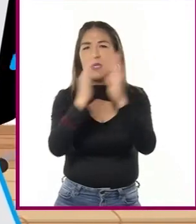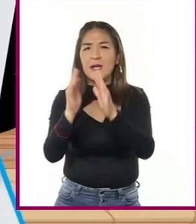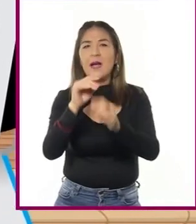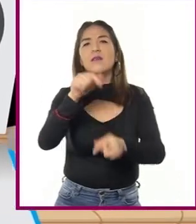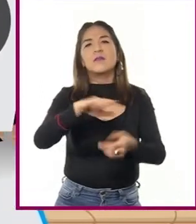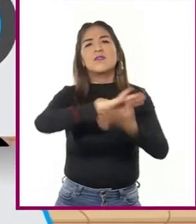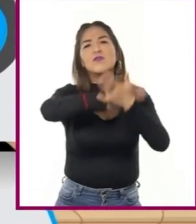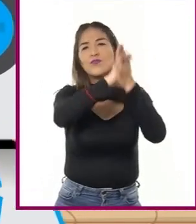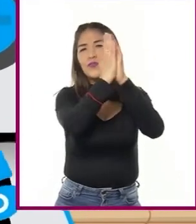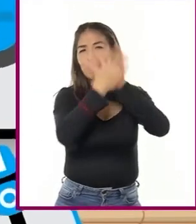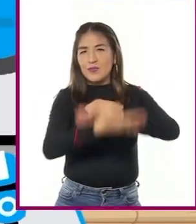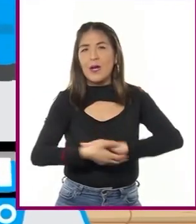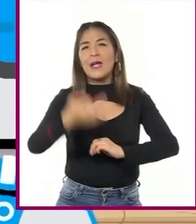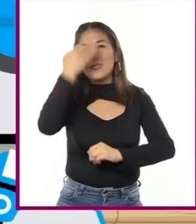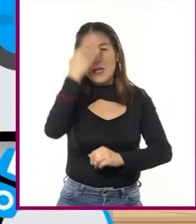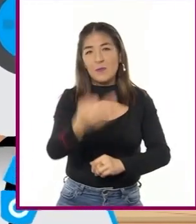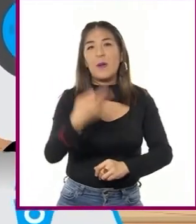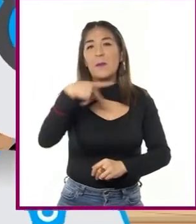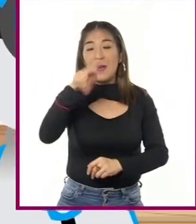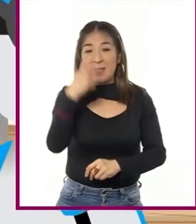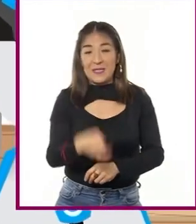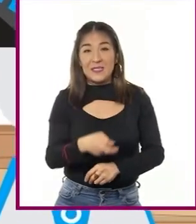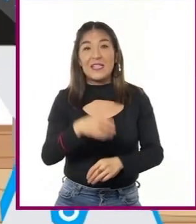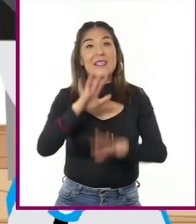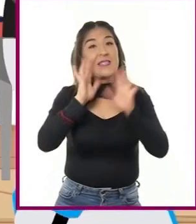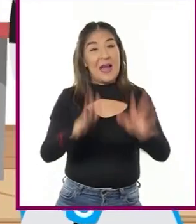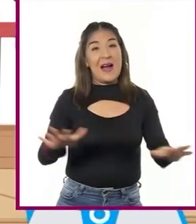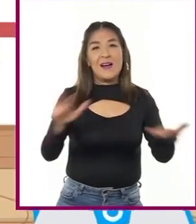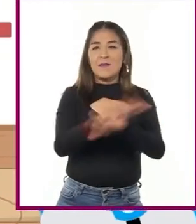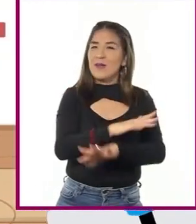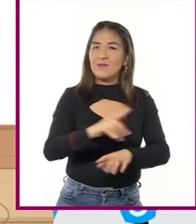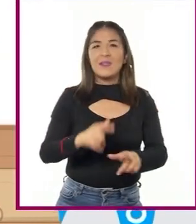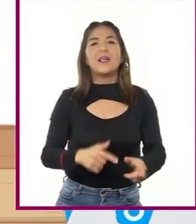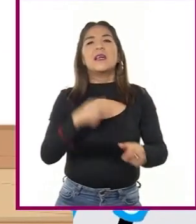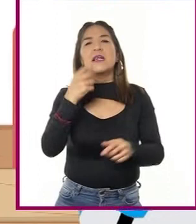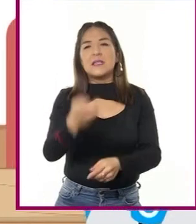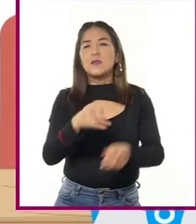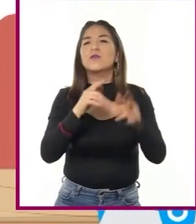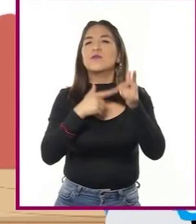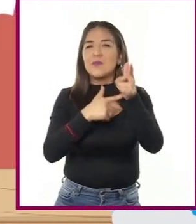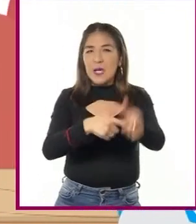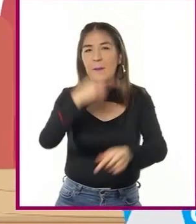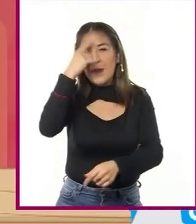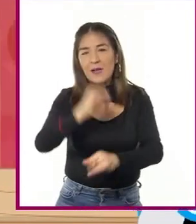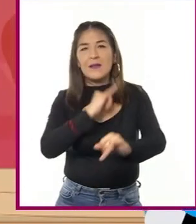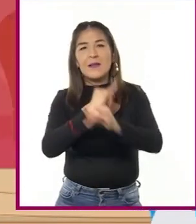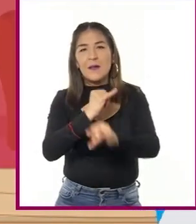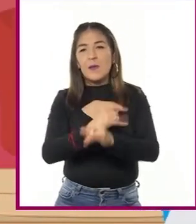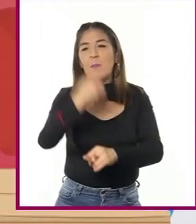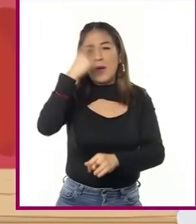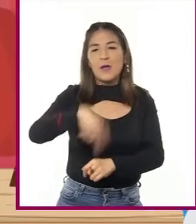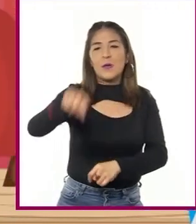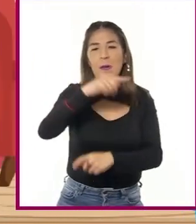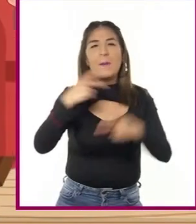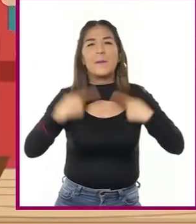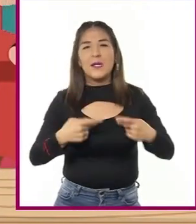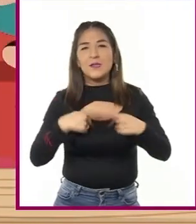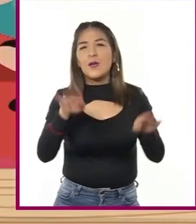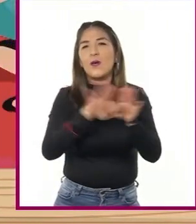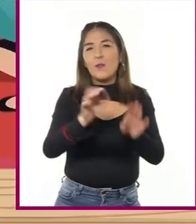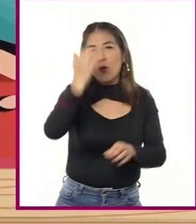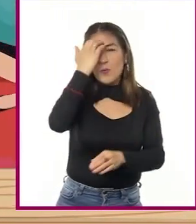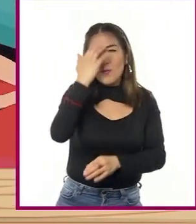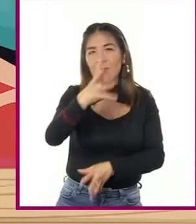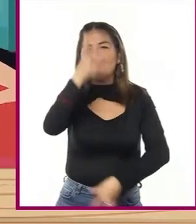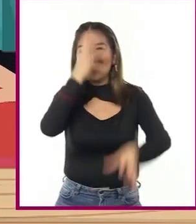con el paso del tiempo, pero su fin no ha cambiado. Es un espacio físico o virtual para conservar y transmitir la información, la sabiduría